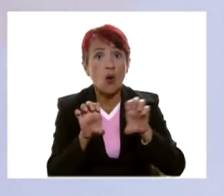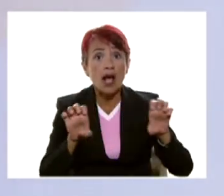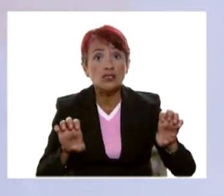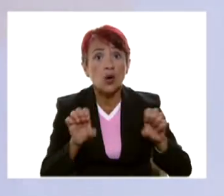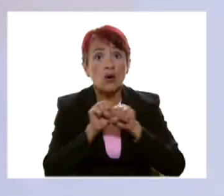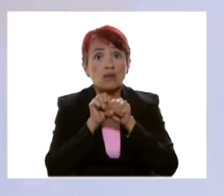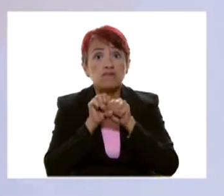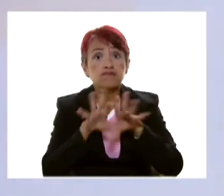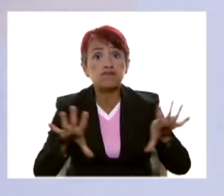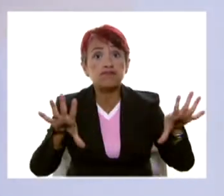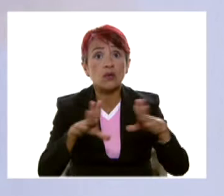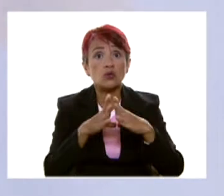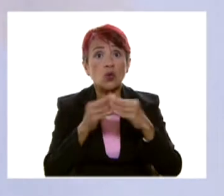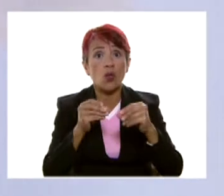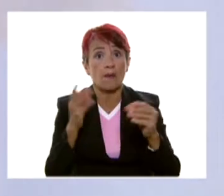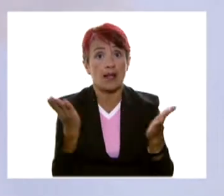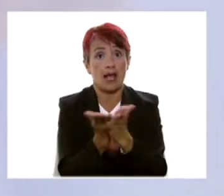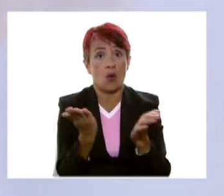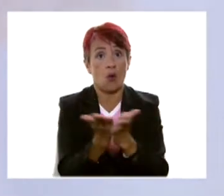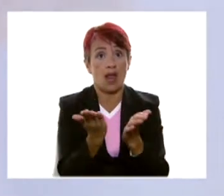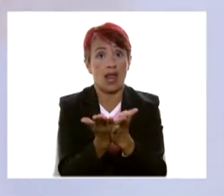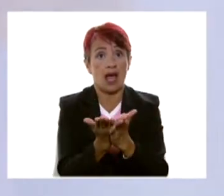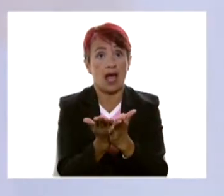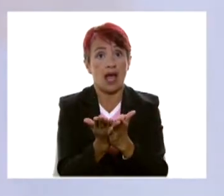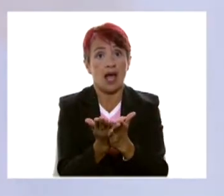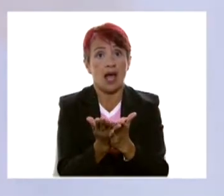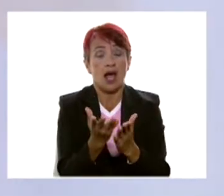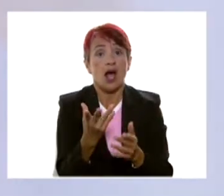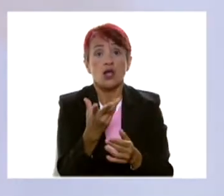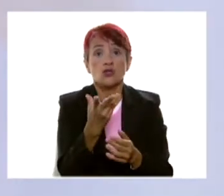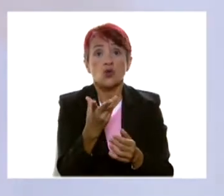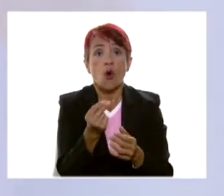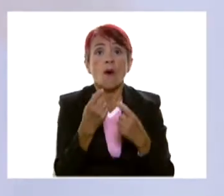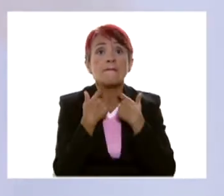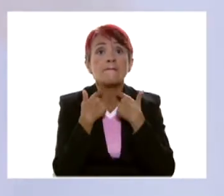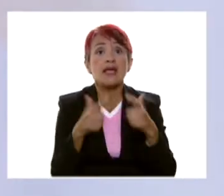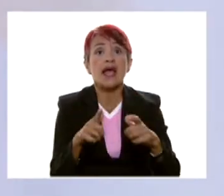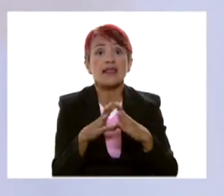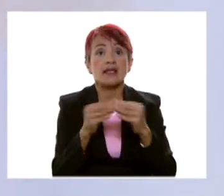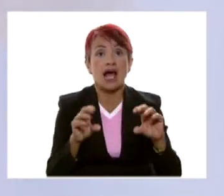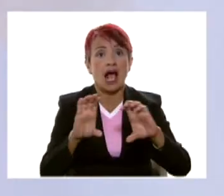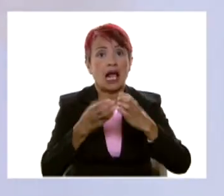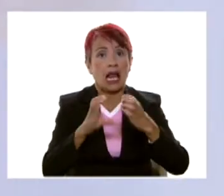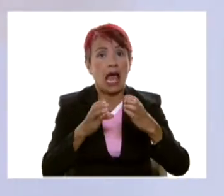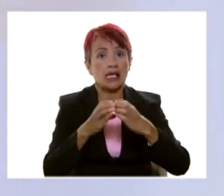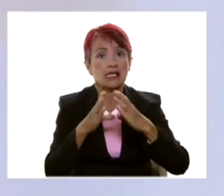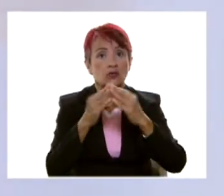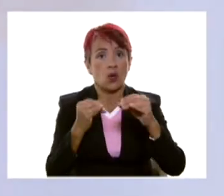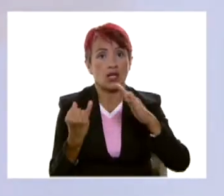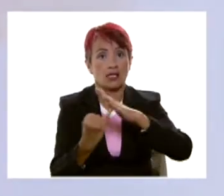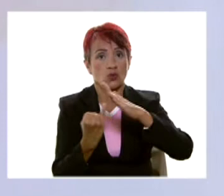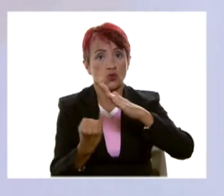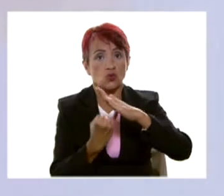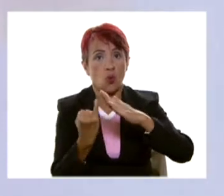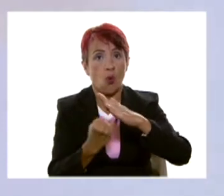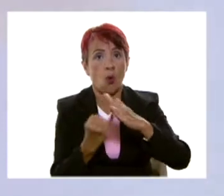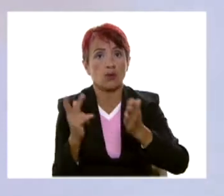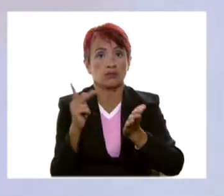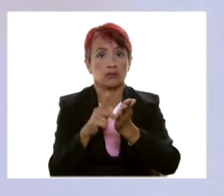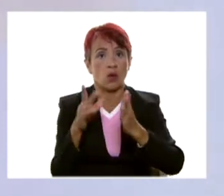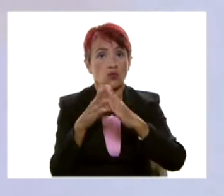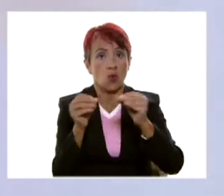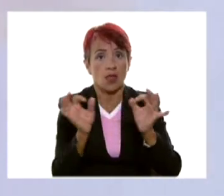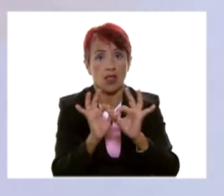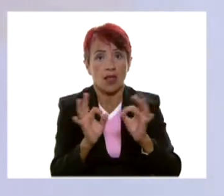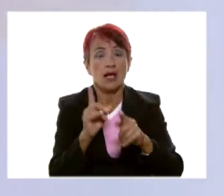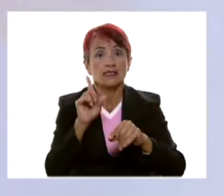Cada Familia Una Escuela para que usted, estudiante, no pierda ese enfoque en cuanto a las instituciones, a cuanto a las actividades que debe realizar